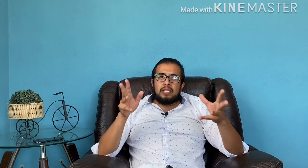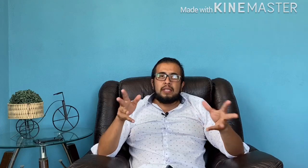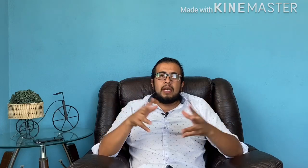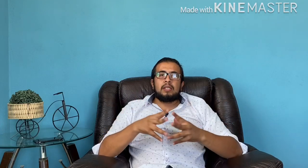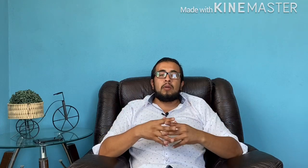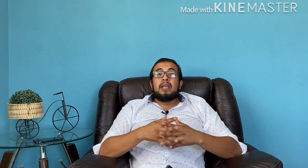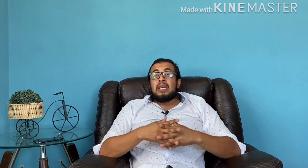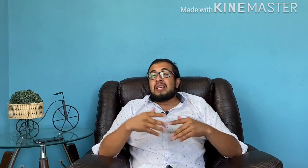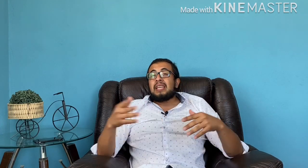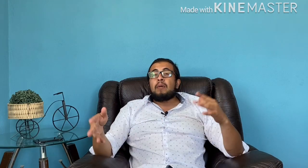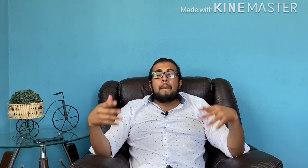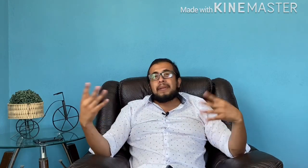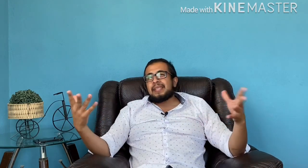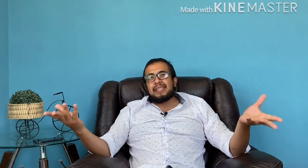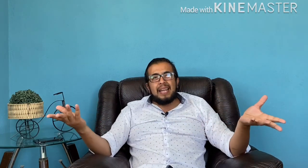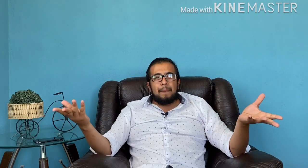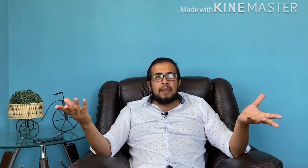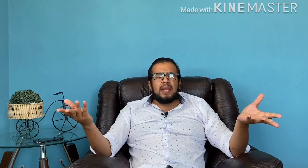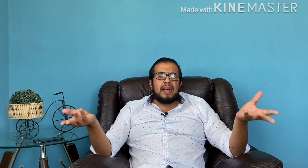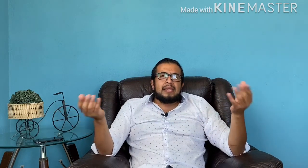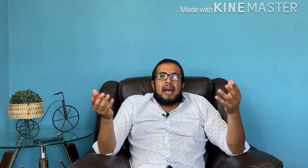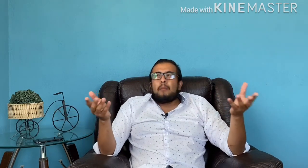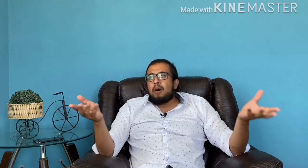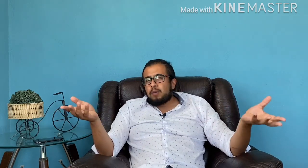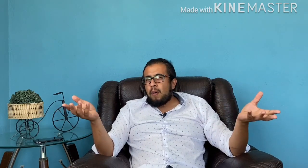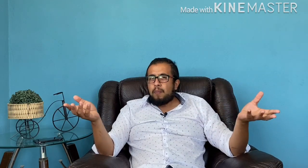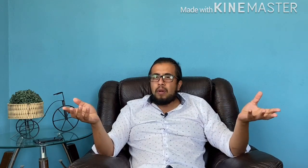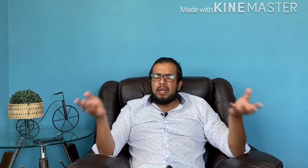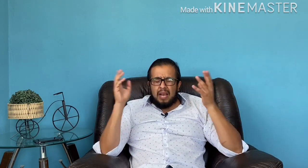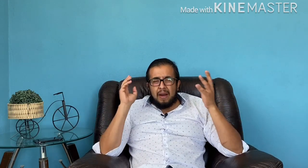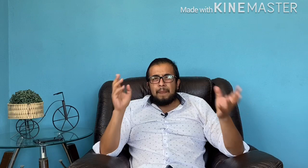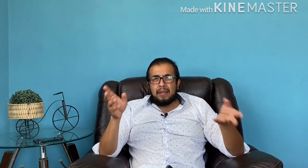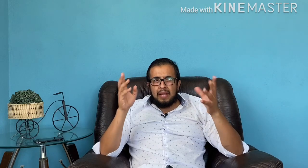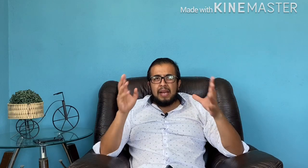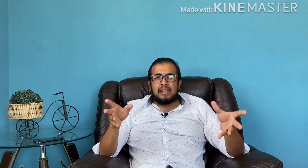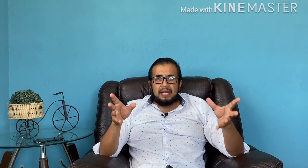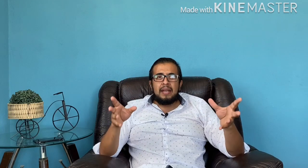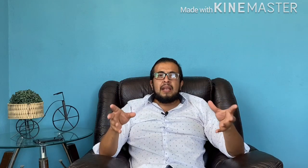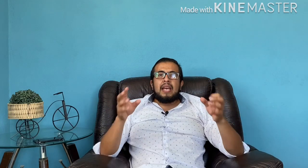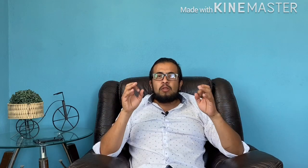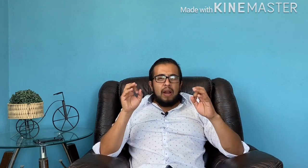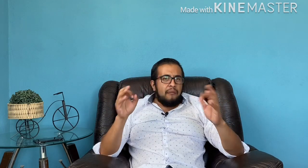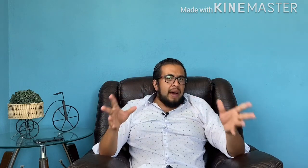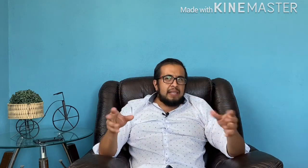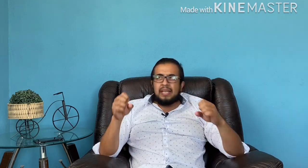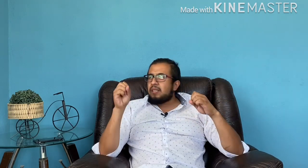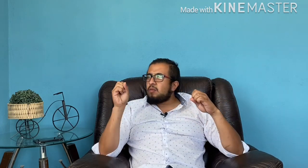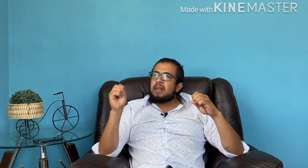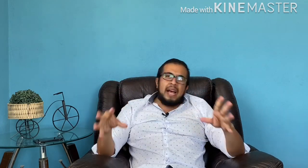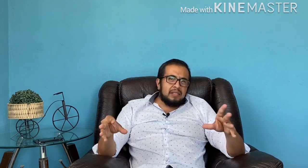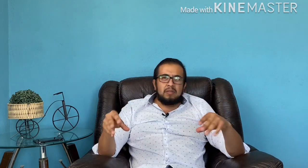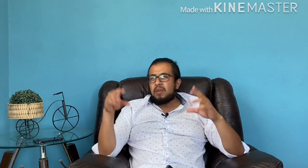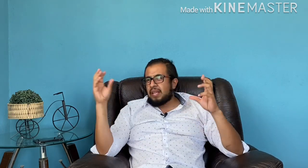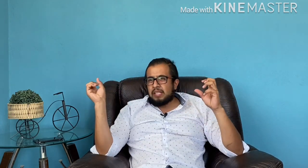no existe eso. Y decir, pues es que está el aprende en casa. Vox Populi, el aprende en casa es una farsa, es